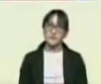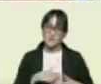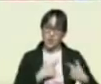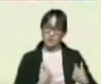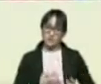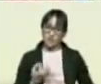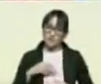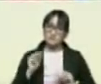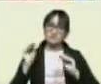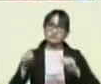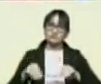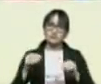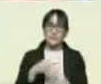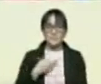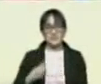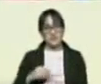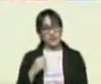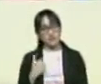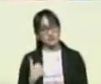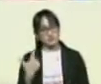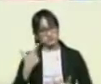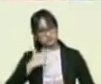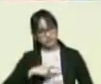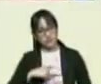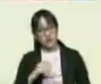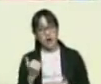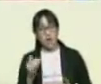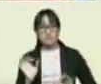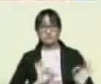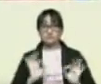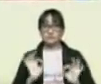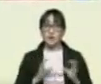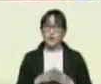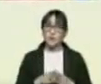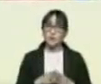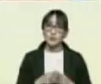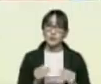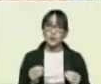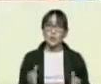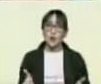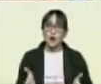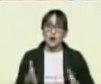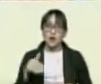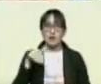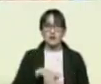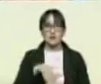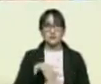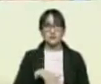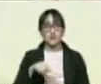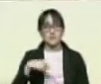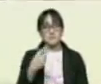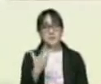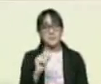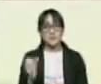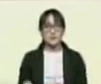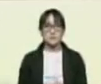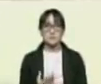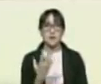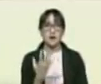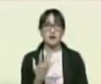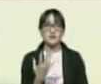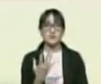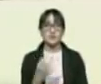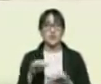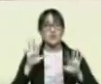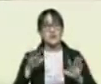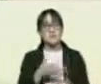corazón de presidente obrero a prepararnos para ganar las elecciones del 20 de mayo con